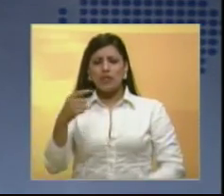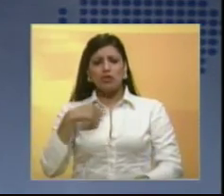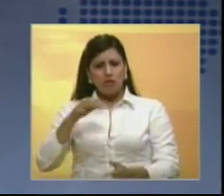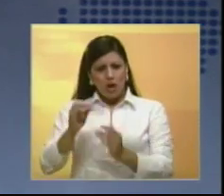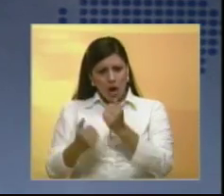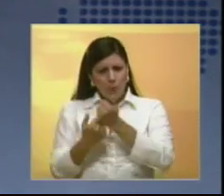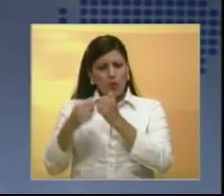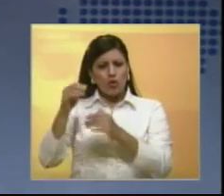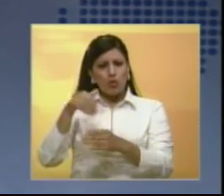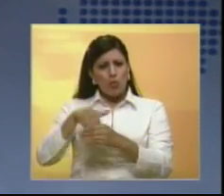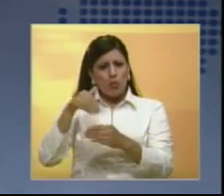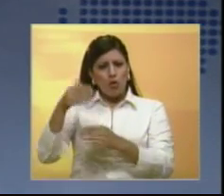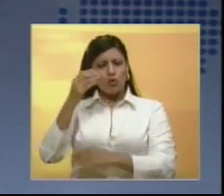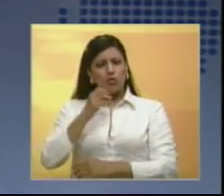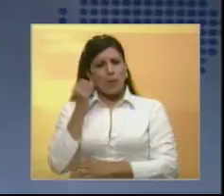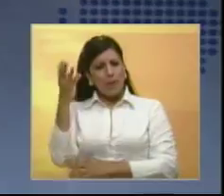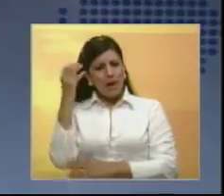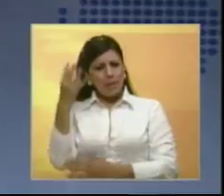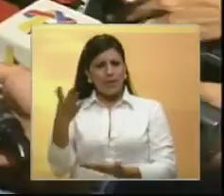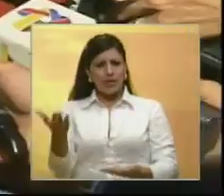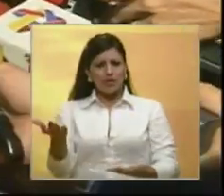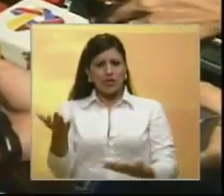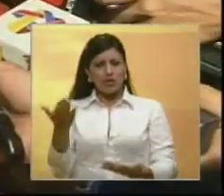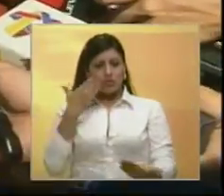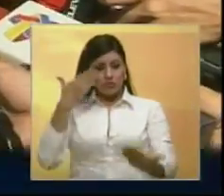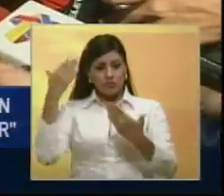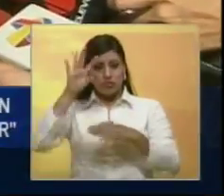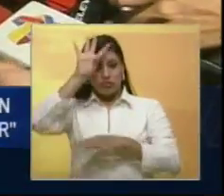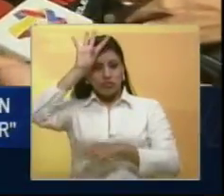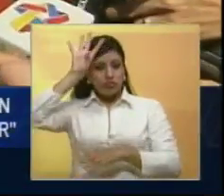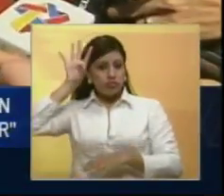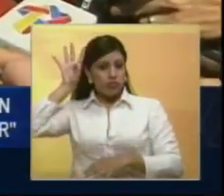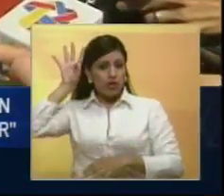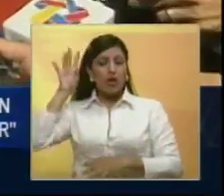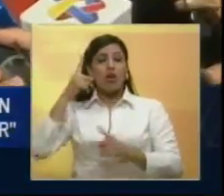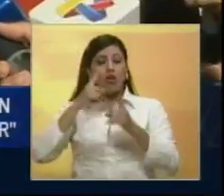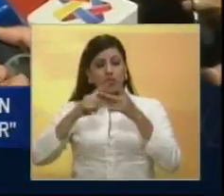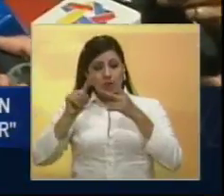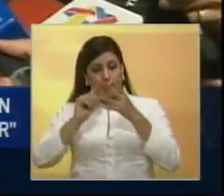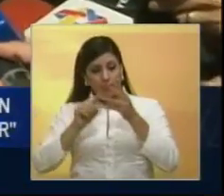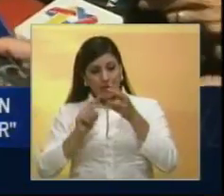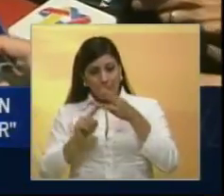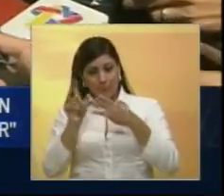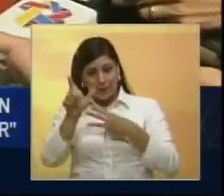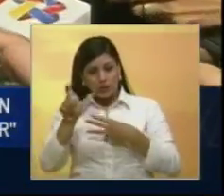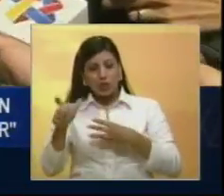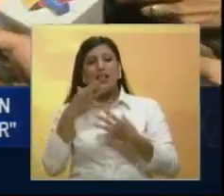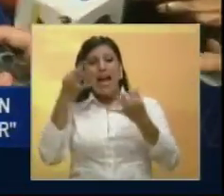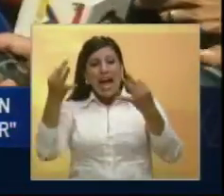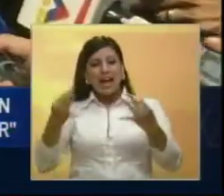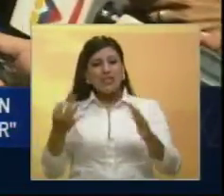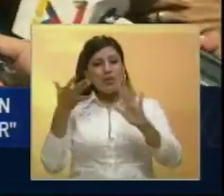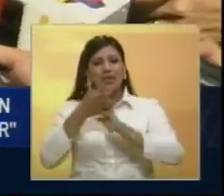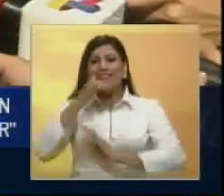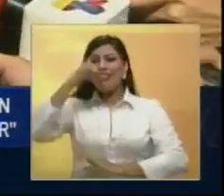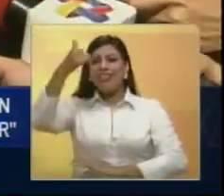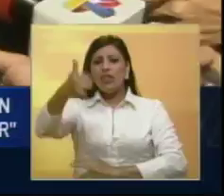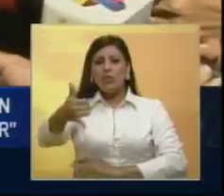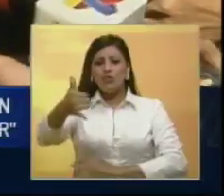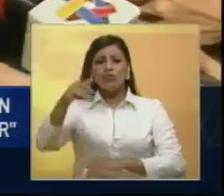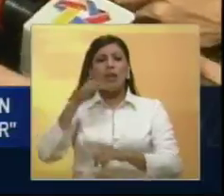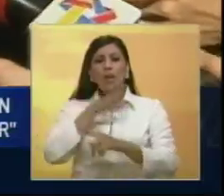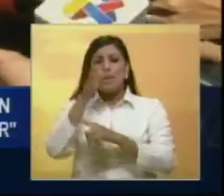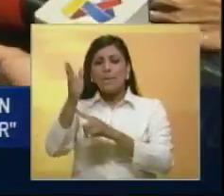los respaldaron en los comicios parlamentarios. Julio Igarza, Nirma Guarulla y Rommel Guzamana aseguraron que denunciarán el caso